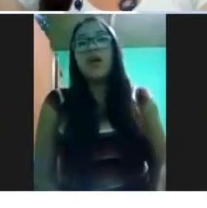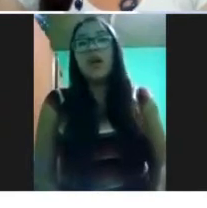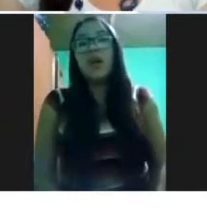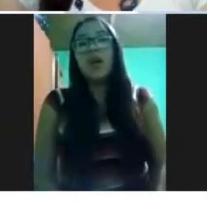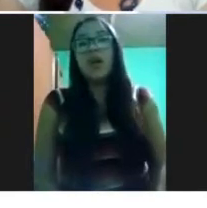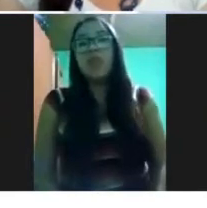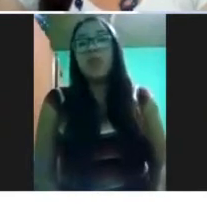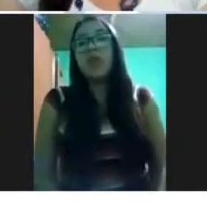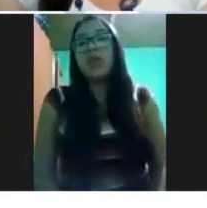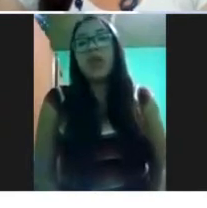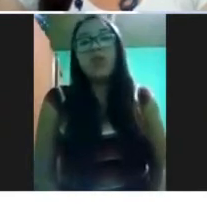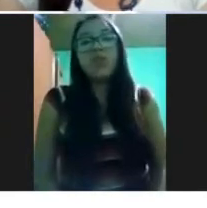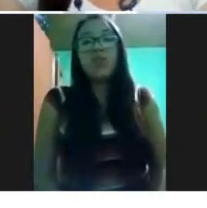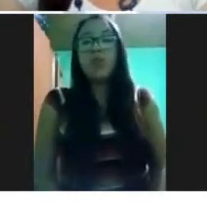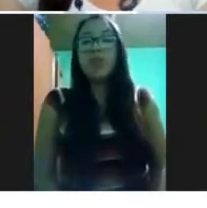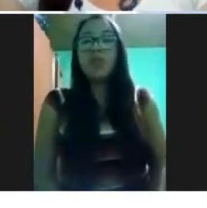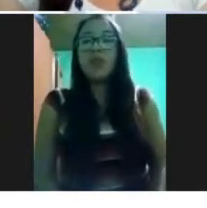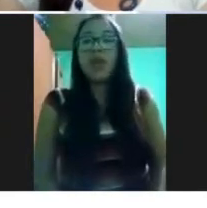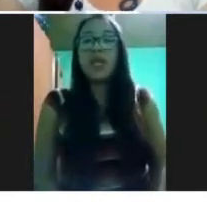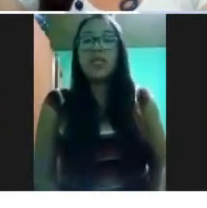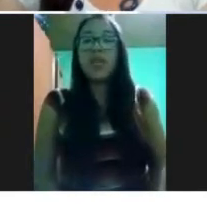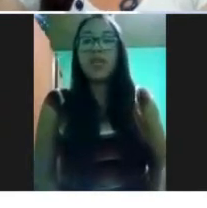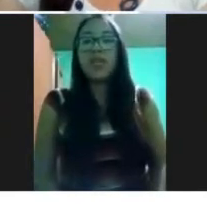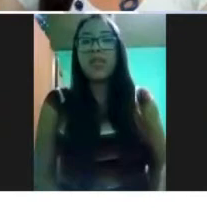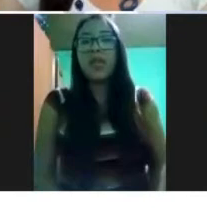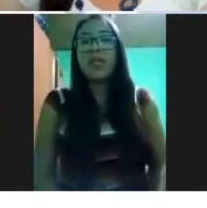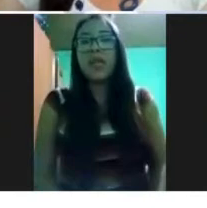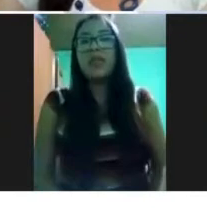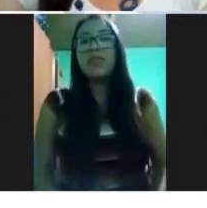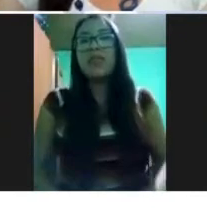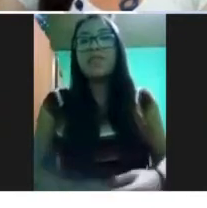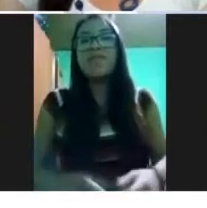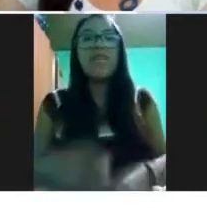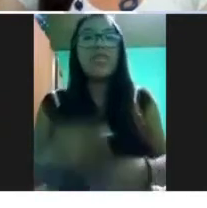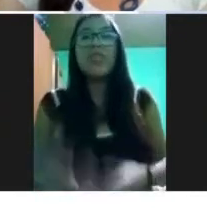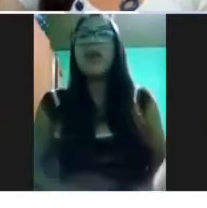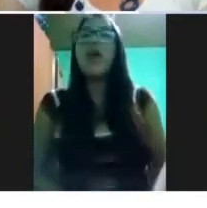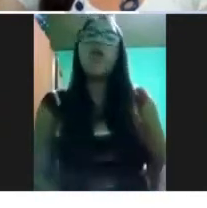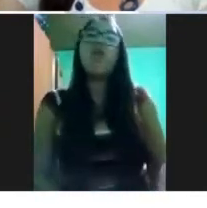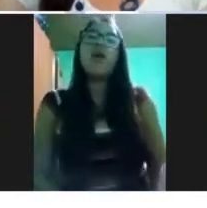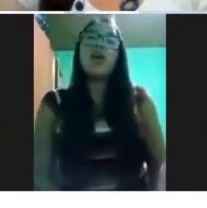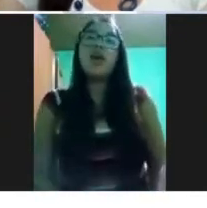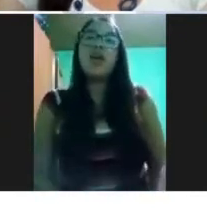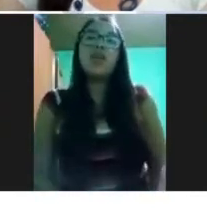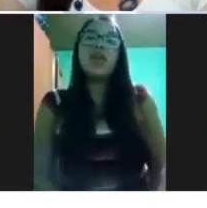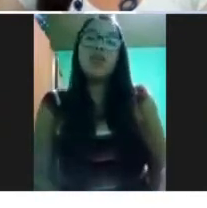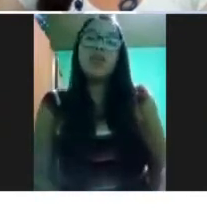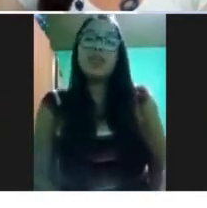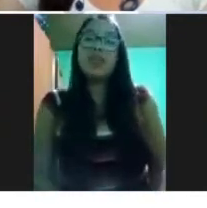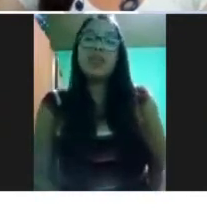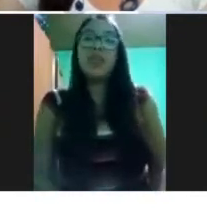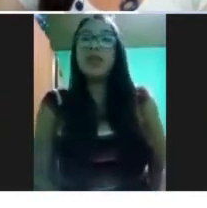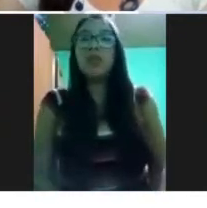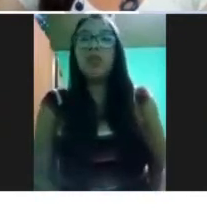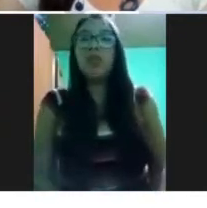también por otras causas, por otras enfermedades, que a pesar de que se han intentado evitar,